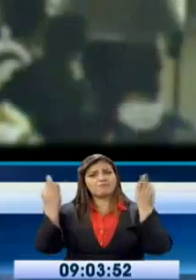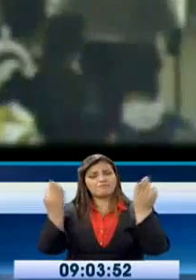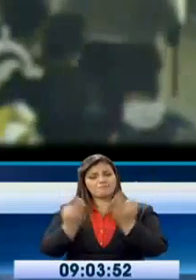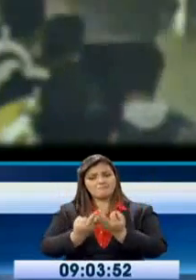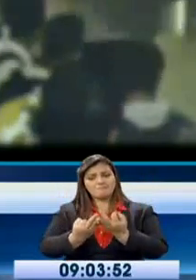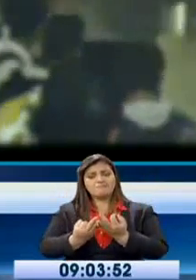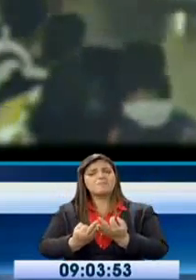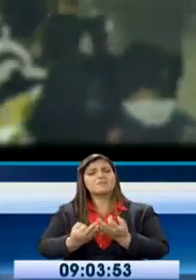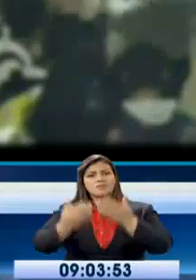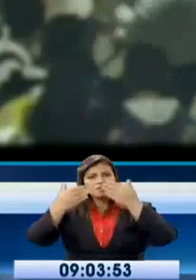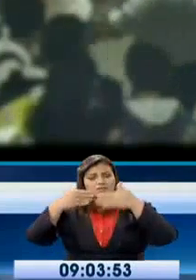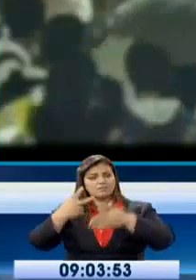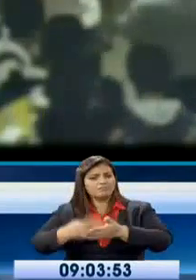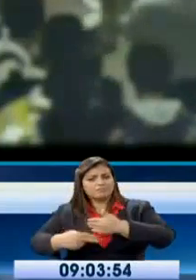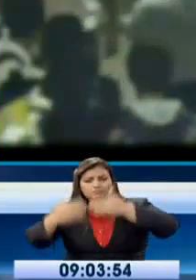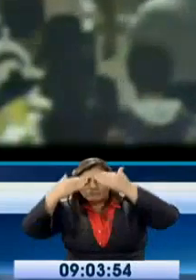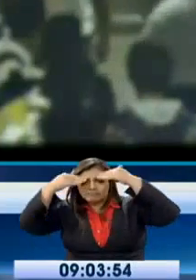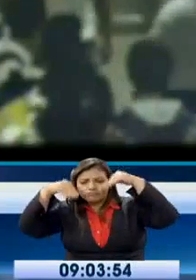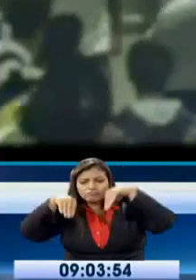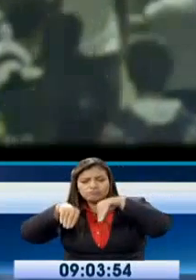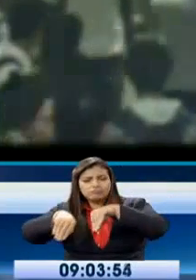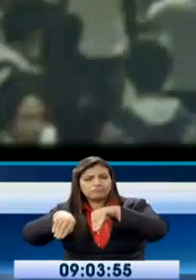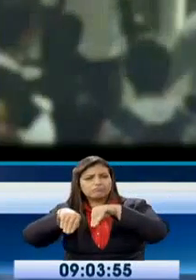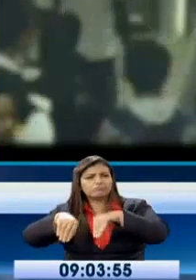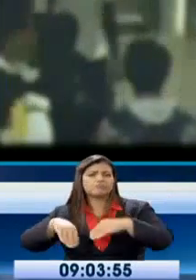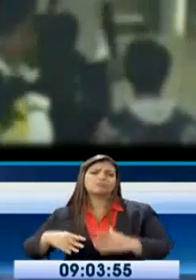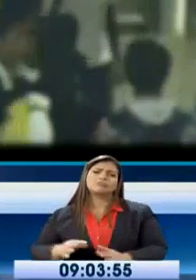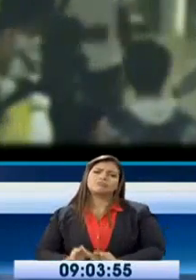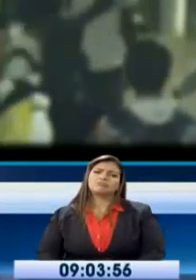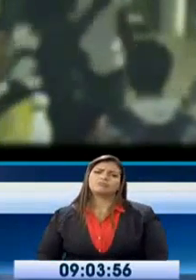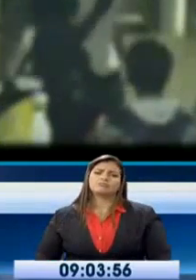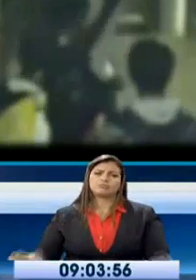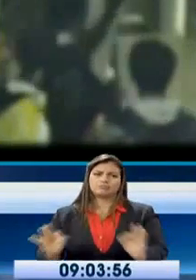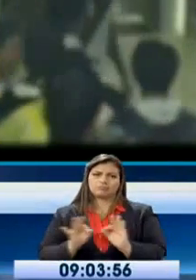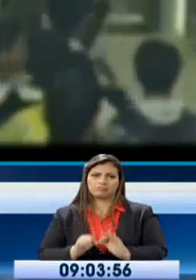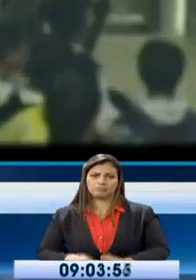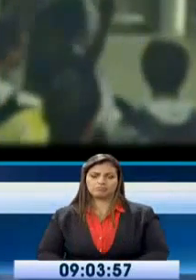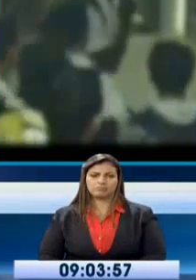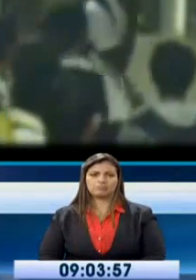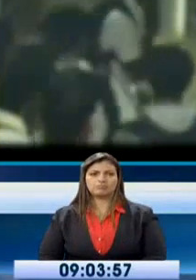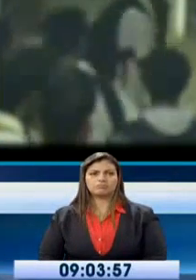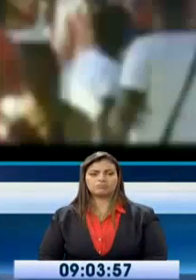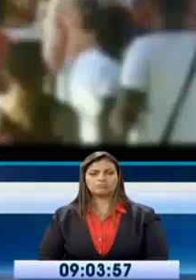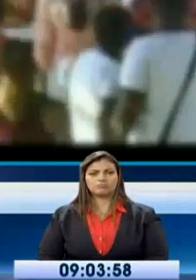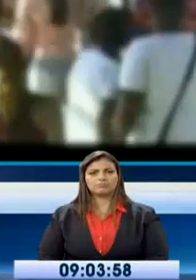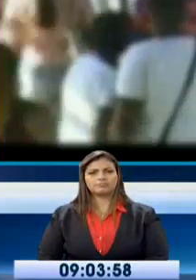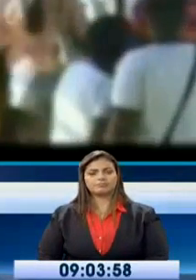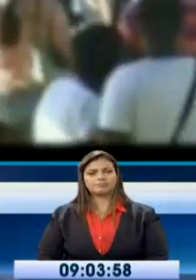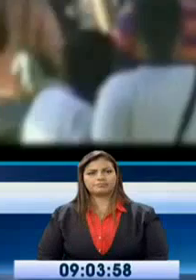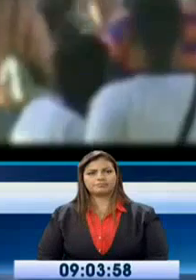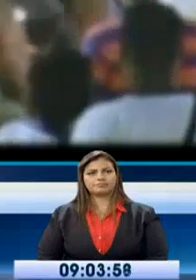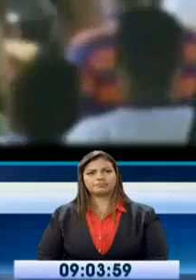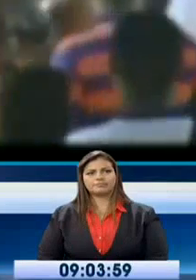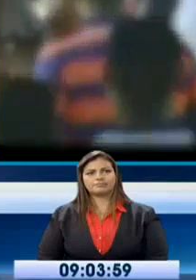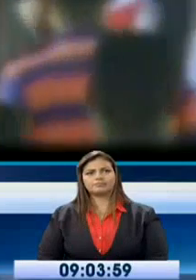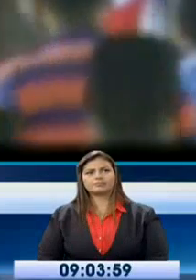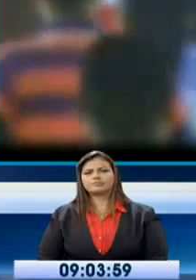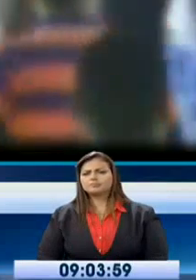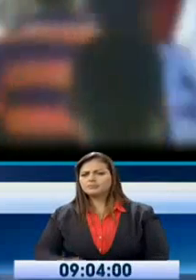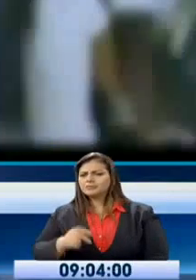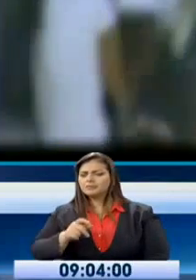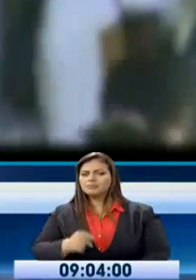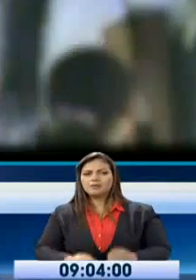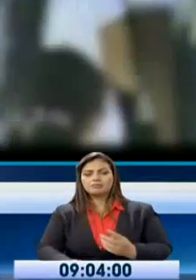flujo de pasajeros, ya se está llenando de lo que estaba vacío cuando empezamos este enlace. Vemos que cada vez llegan ya